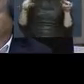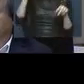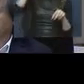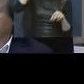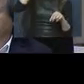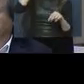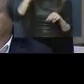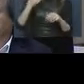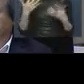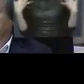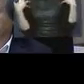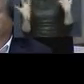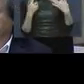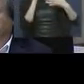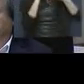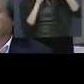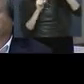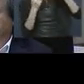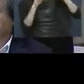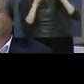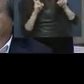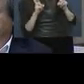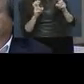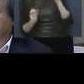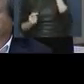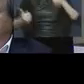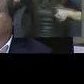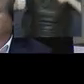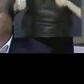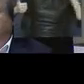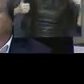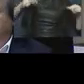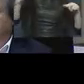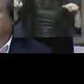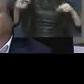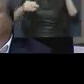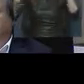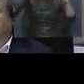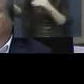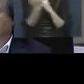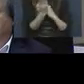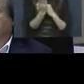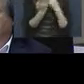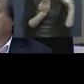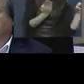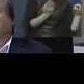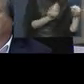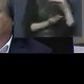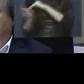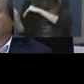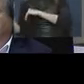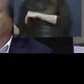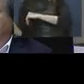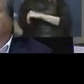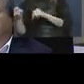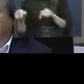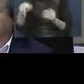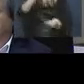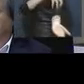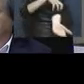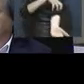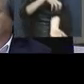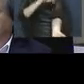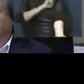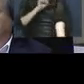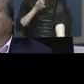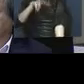de competencia, ¿qué tribunales eran los que revisaban estas causas? En la región metropolitana existía una